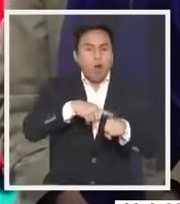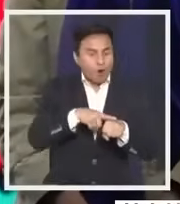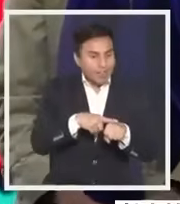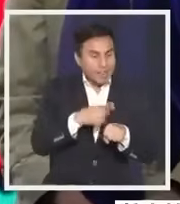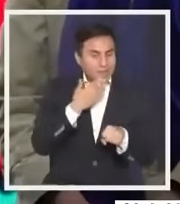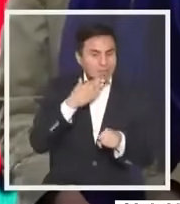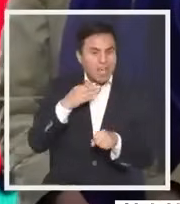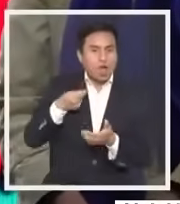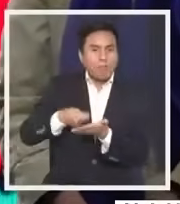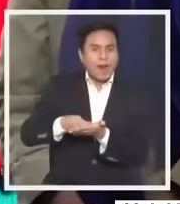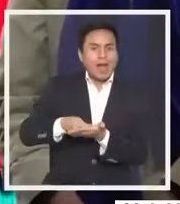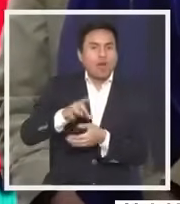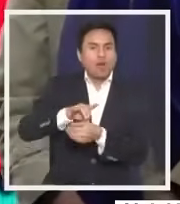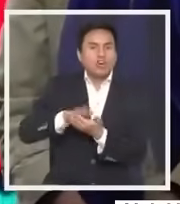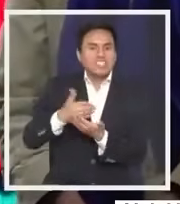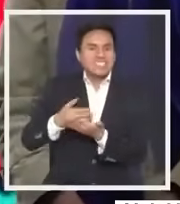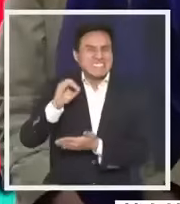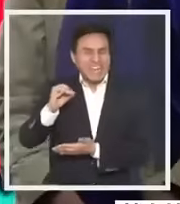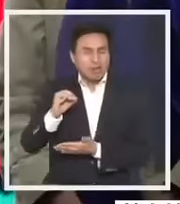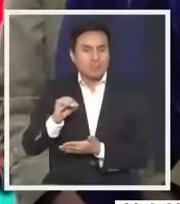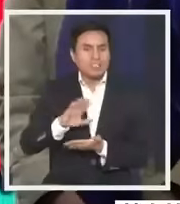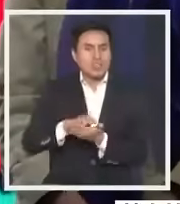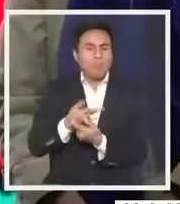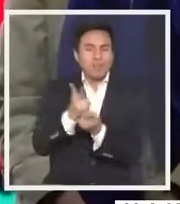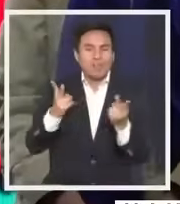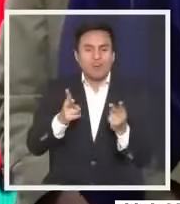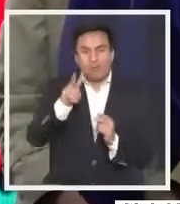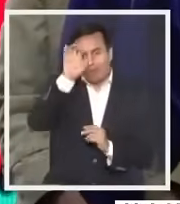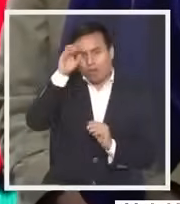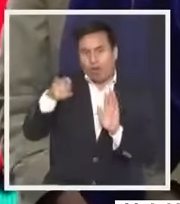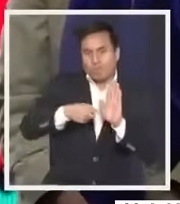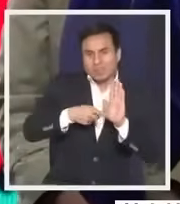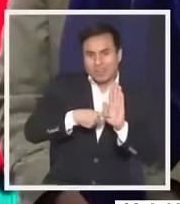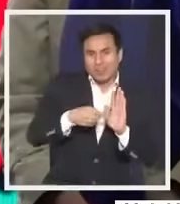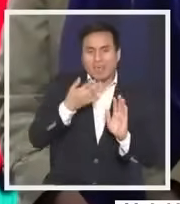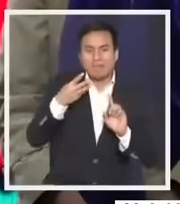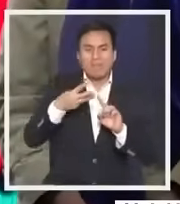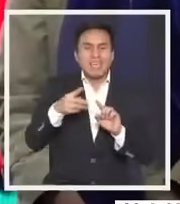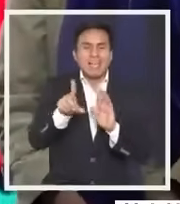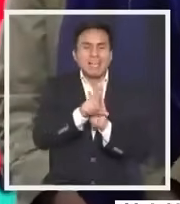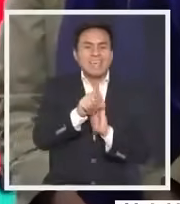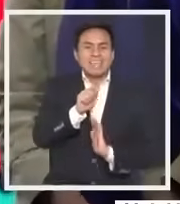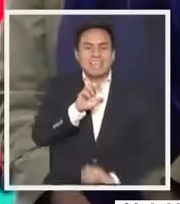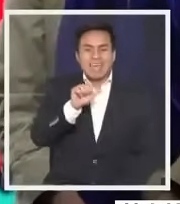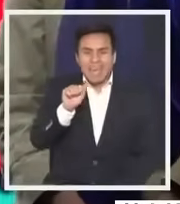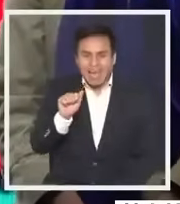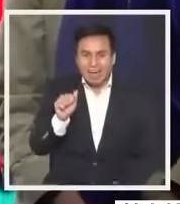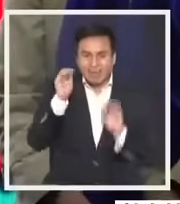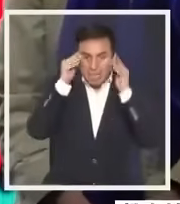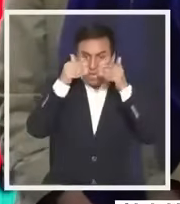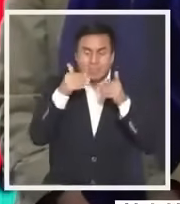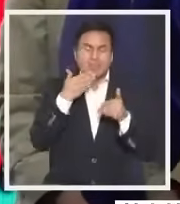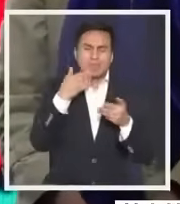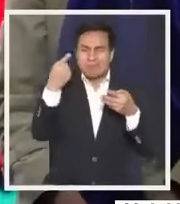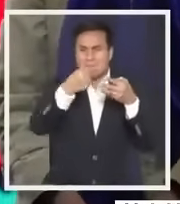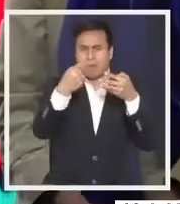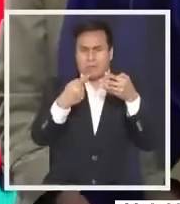el copago cero en salud pública, con el royalty minero, con la ley TEA y con una